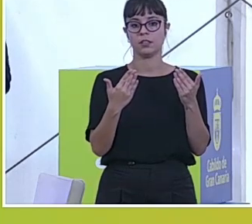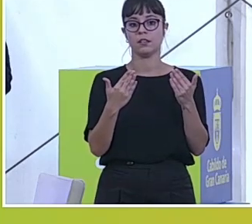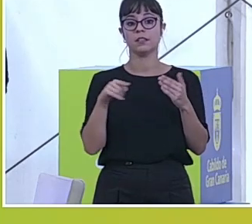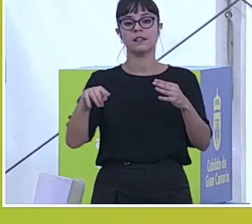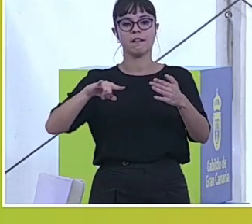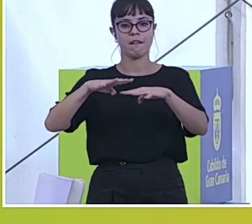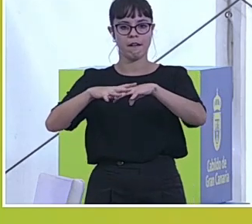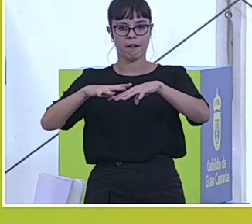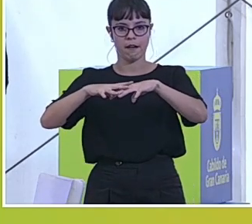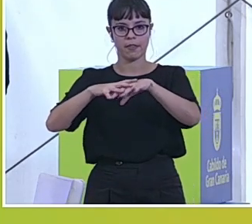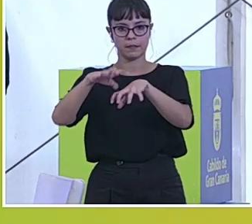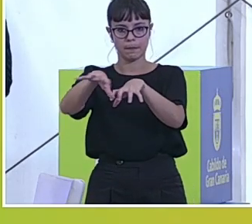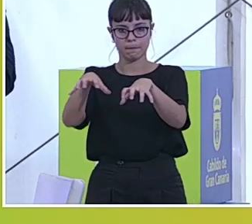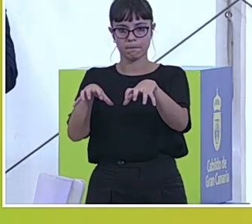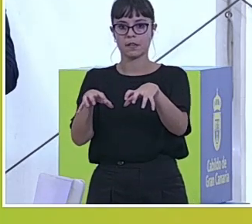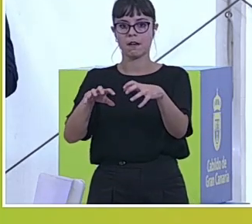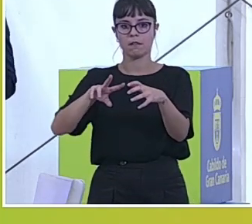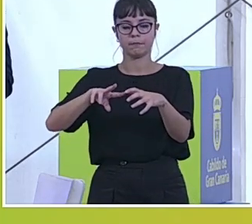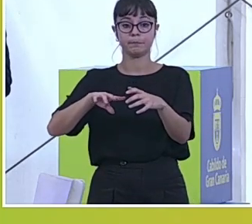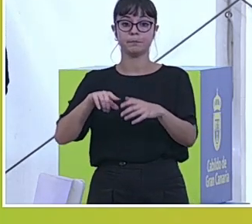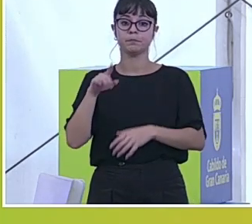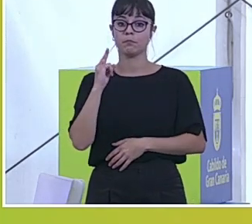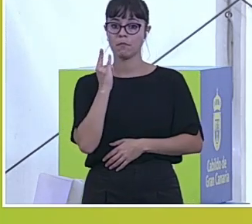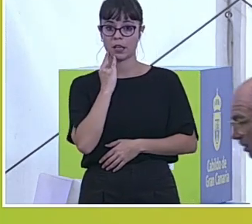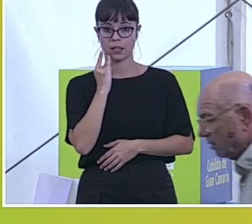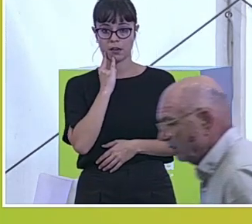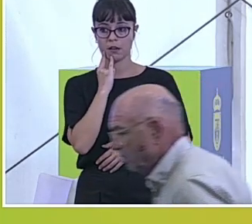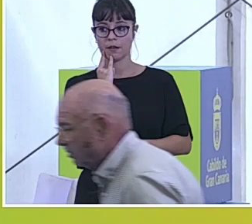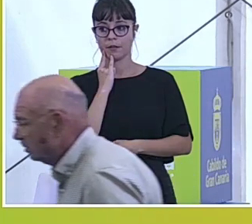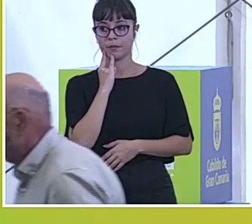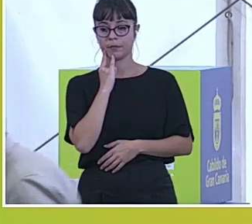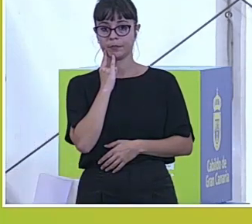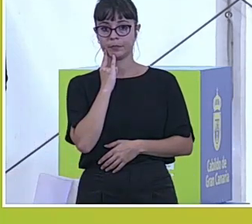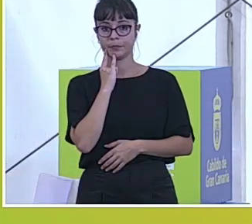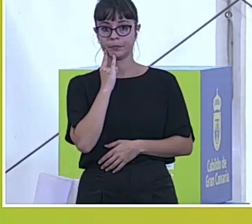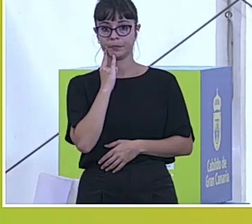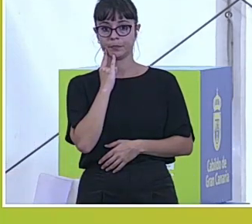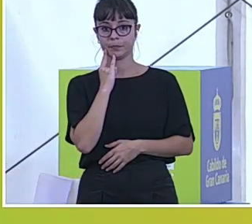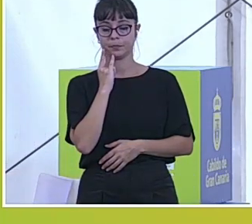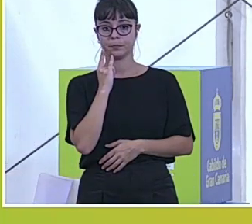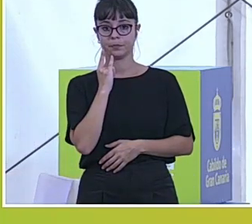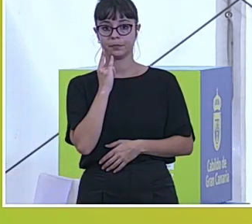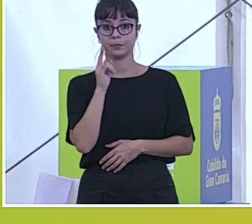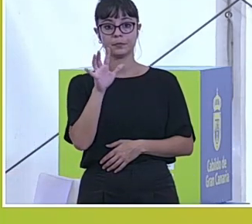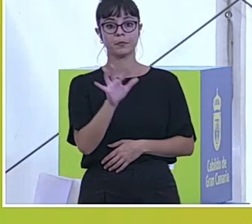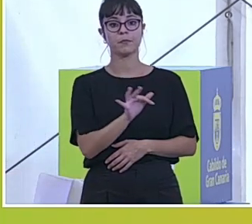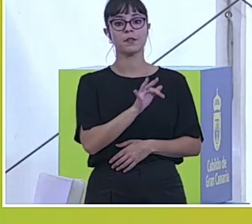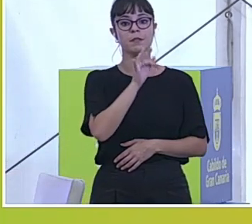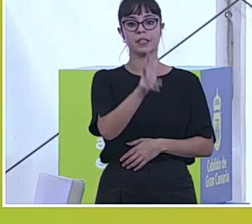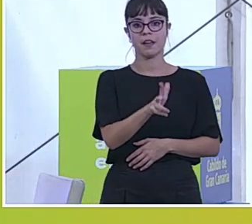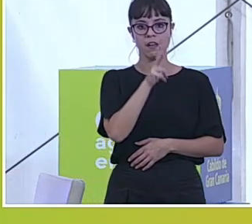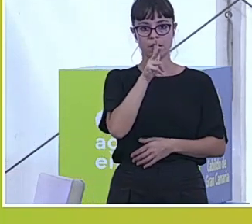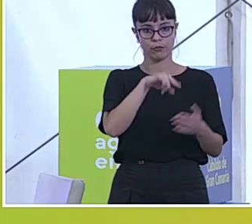microred, ¿vale? En la que tienes un sistema de almacenamiento con baterías y también un sistema de hidrógeno,